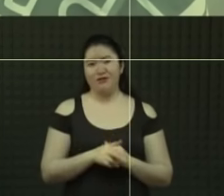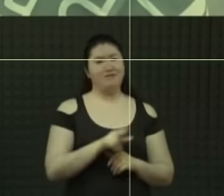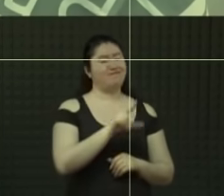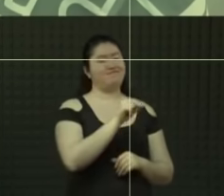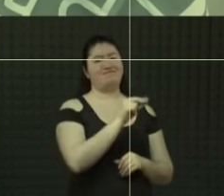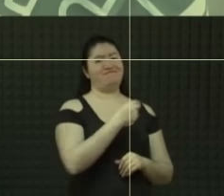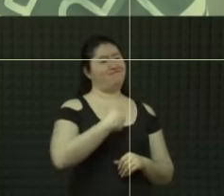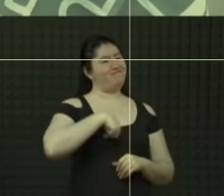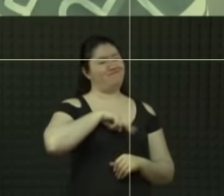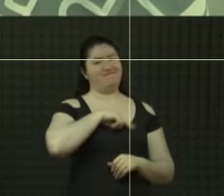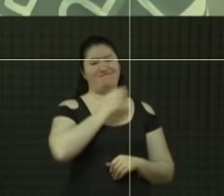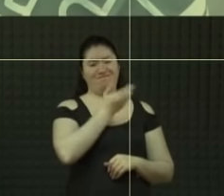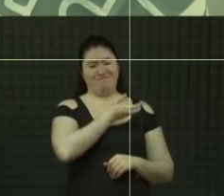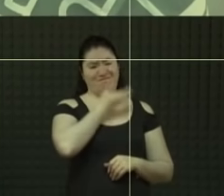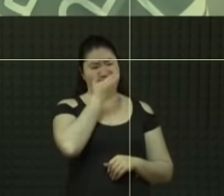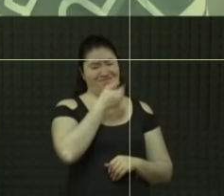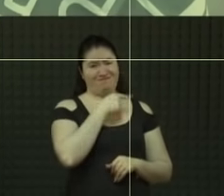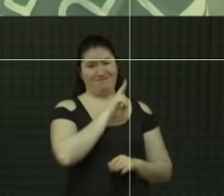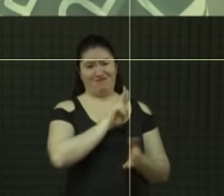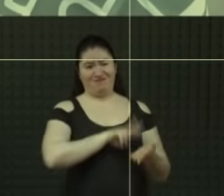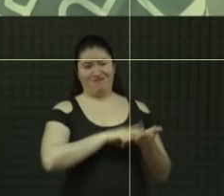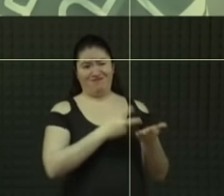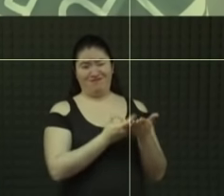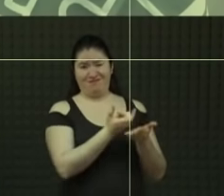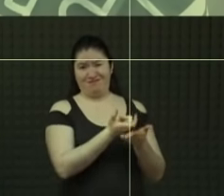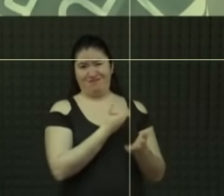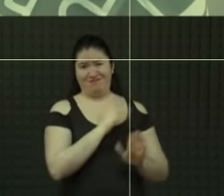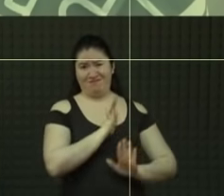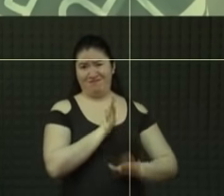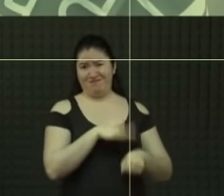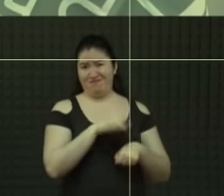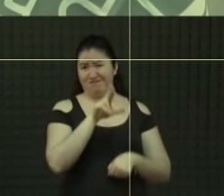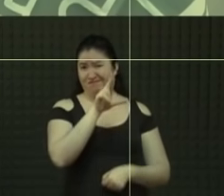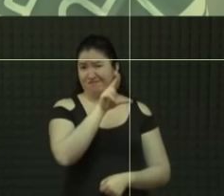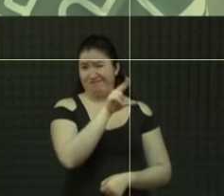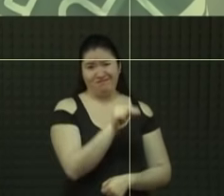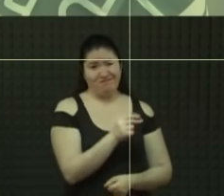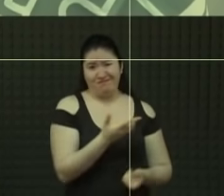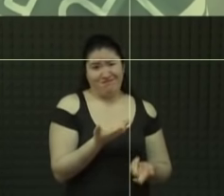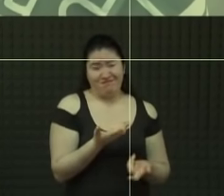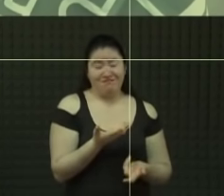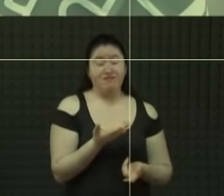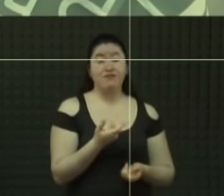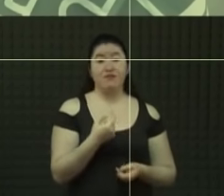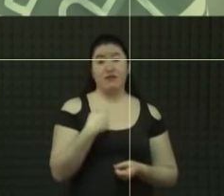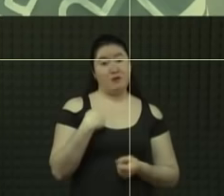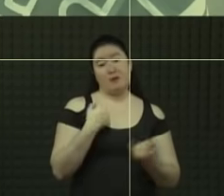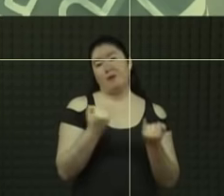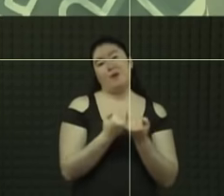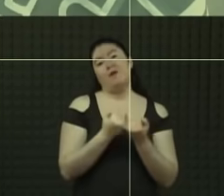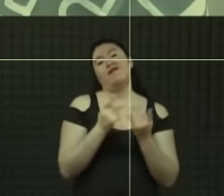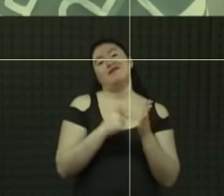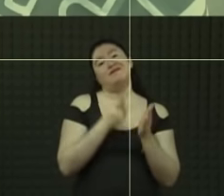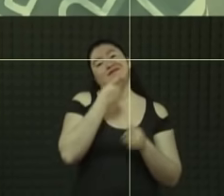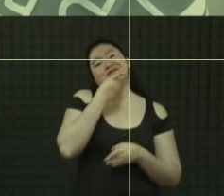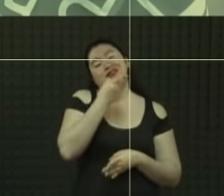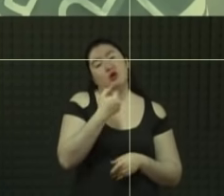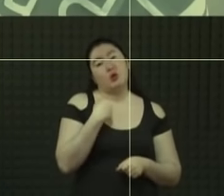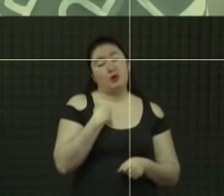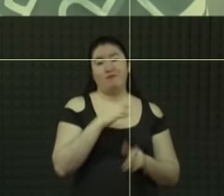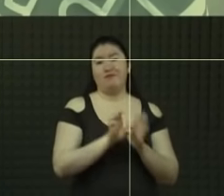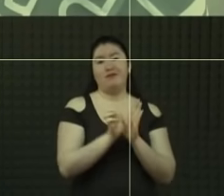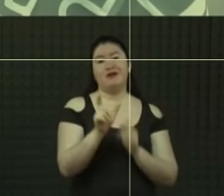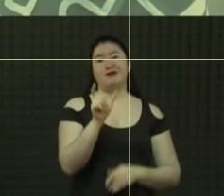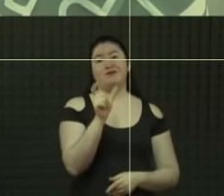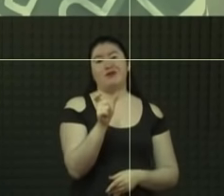No acostumbramos, no somos así, nosotros no usamos ningún tipo de influencia. Repito, personalmente me formo en la fila para poder sacar mi INE